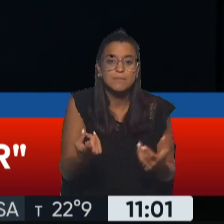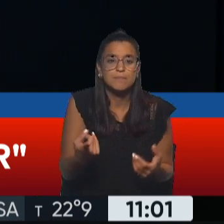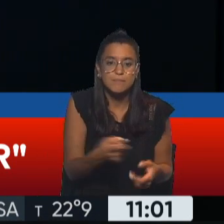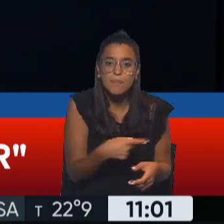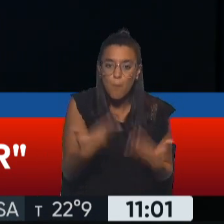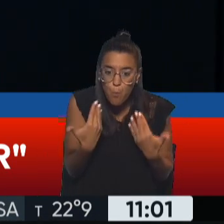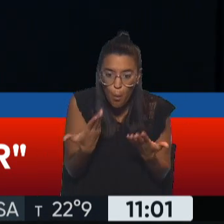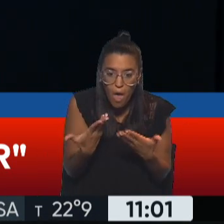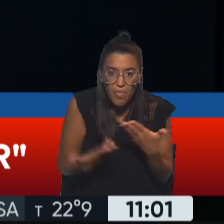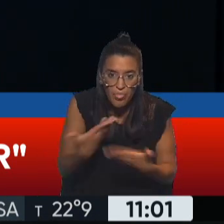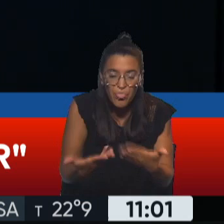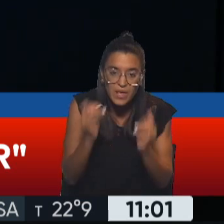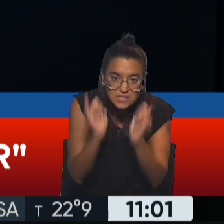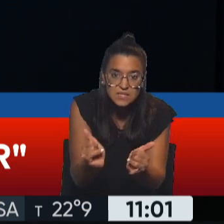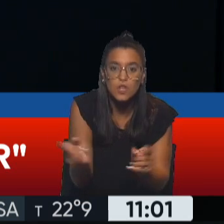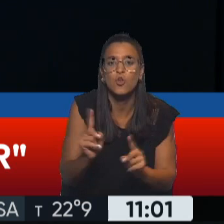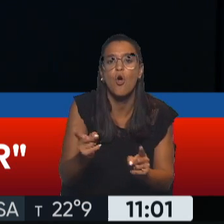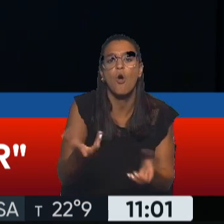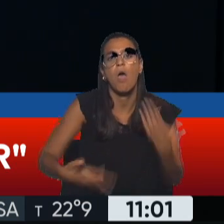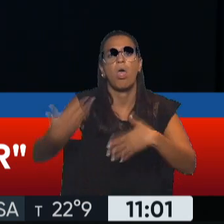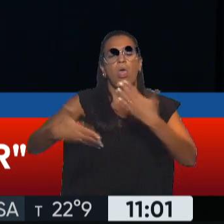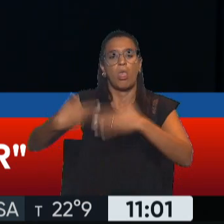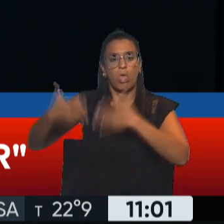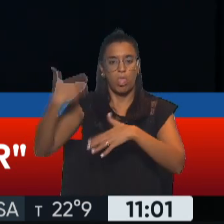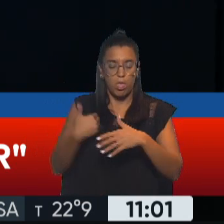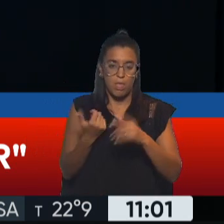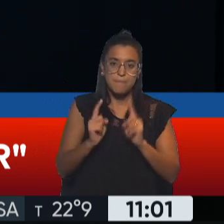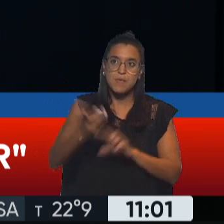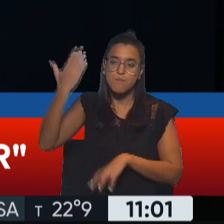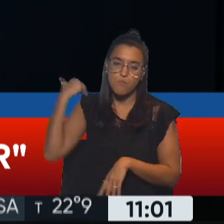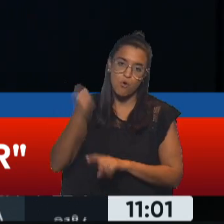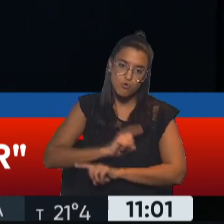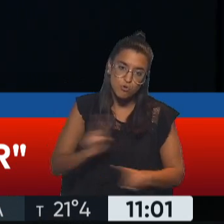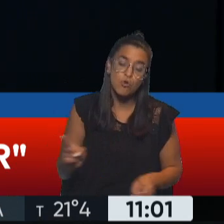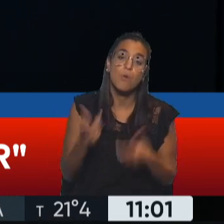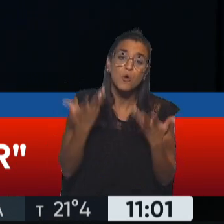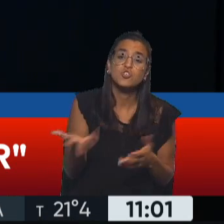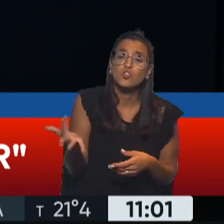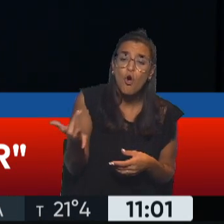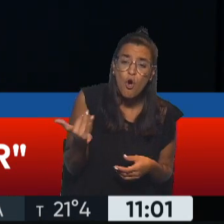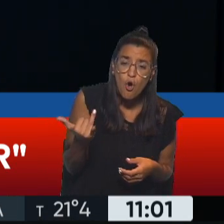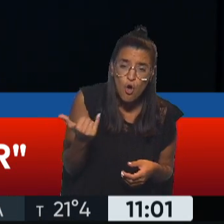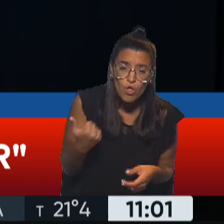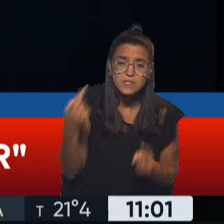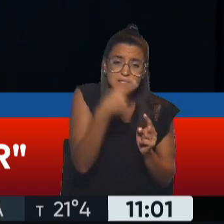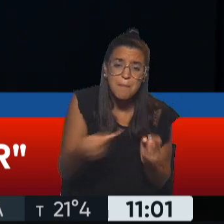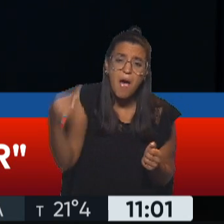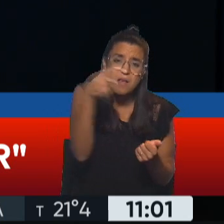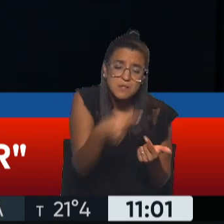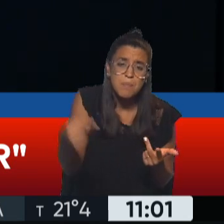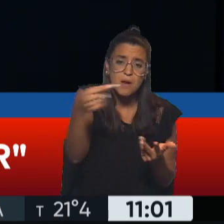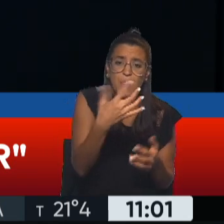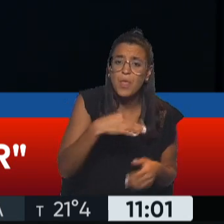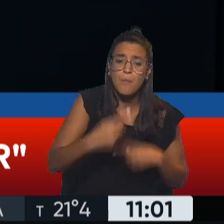que sea implementable y que no haya vueltas atrás, para lo cual, por supuesto, día a día, semana a semana,